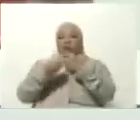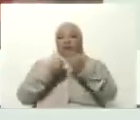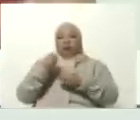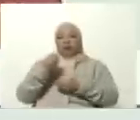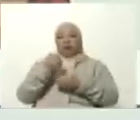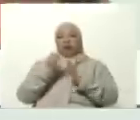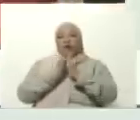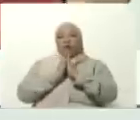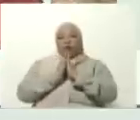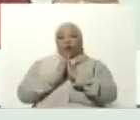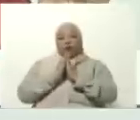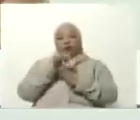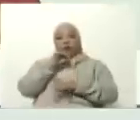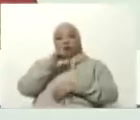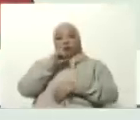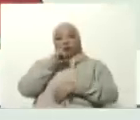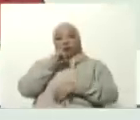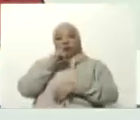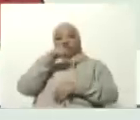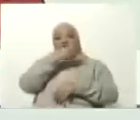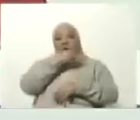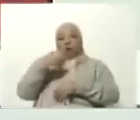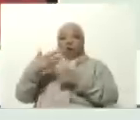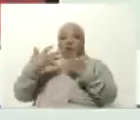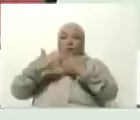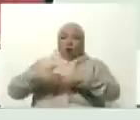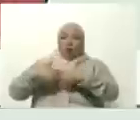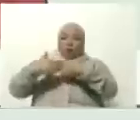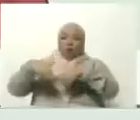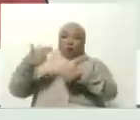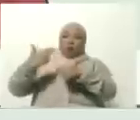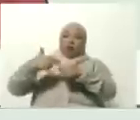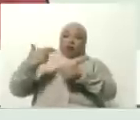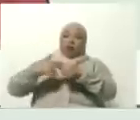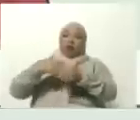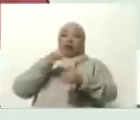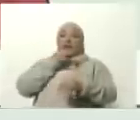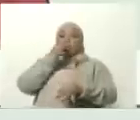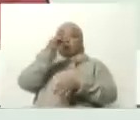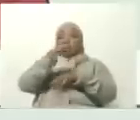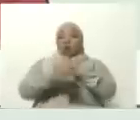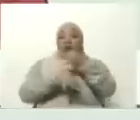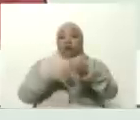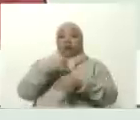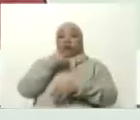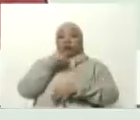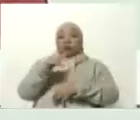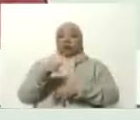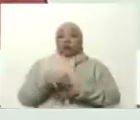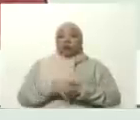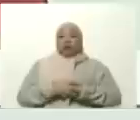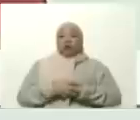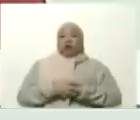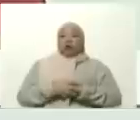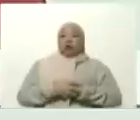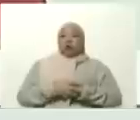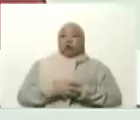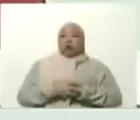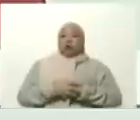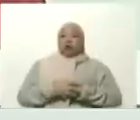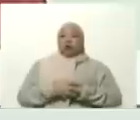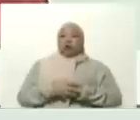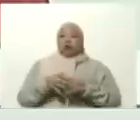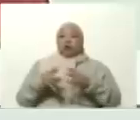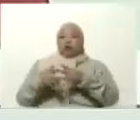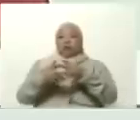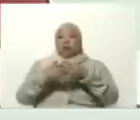y además le vamos a pagar para que se lleven el petróleo de Venezuela, siguen echando su cuento. Nos parece perfecto ese cuento para ustedes,